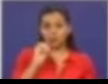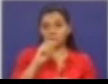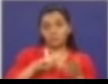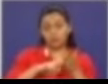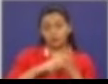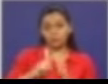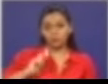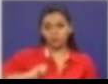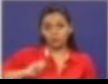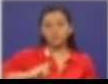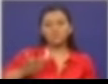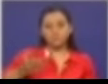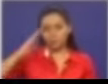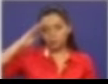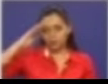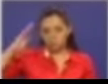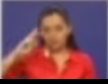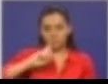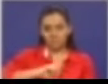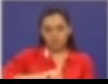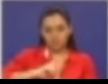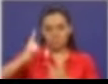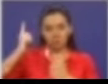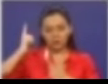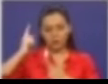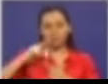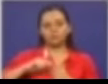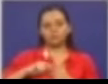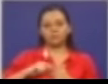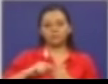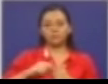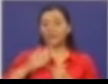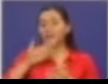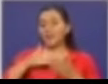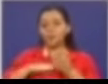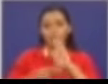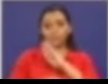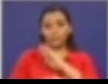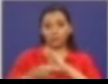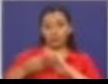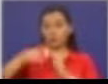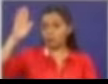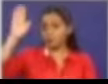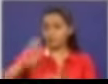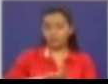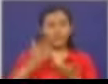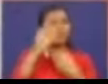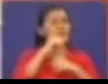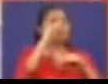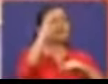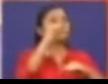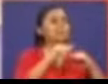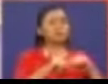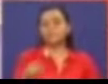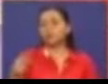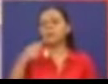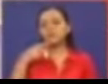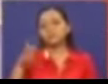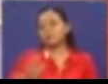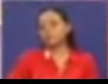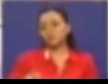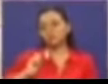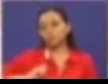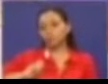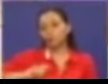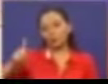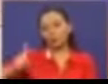salarios, sueldos de los policías, de los médicos, de los militares. Si cae el precio del petróleo, yo no le puedo decir a los policías, No se preocupen, compañeros, no coman 6 meses, pues 6 meses